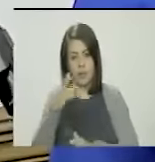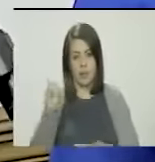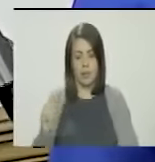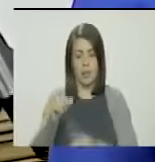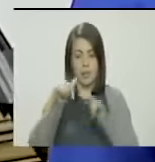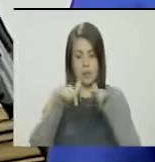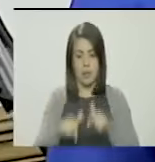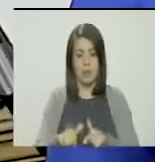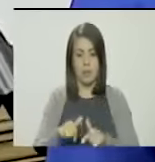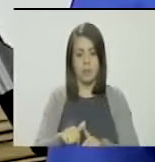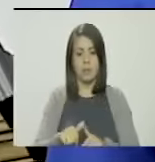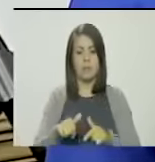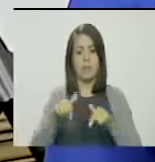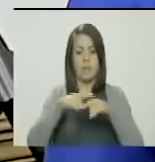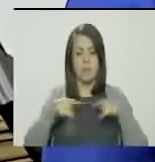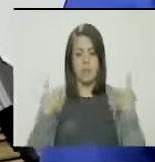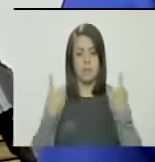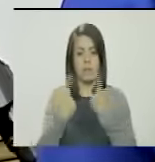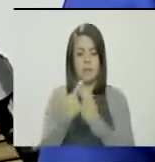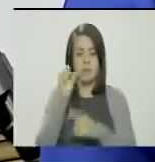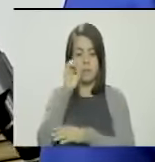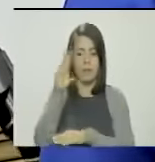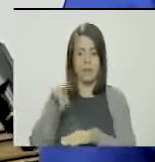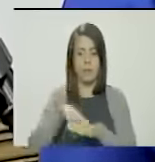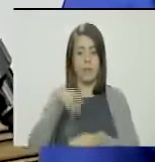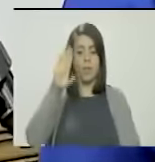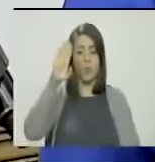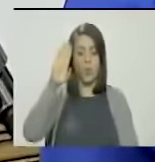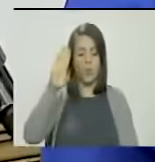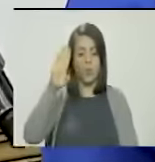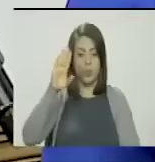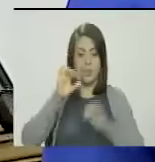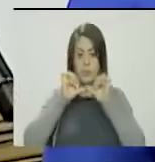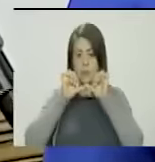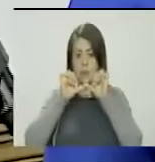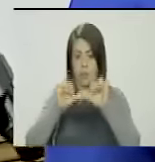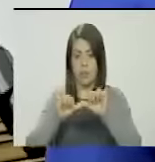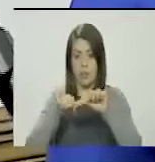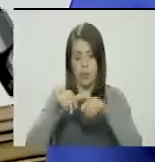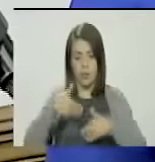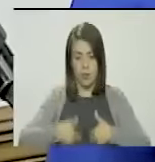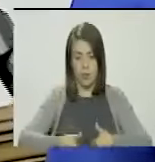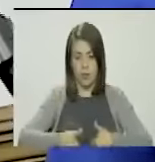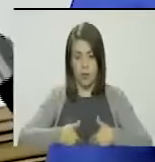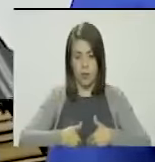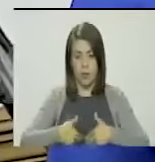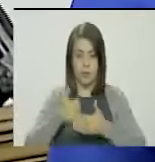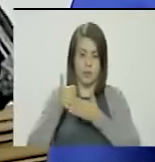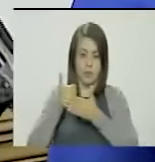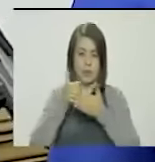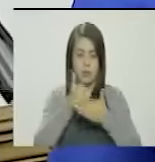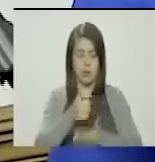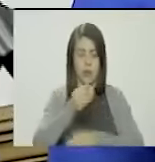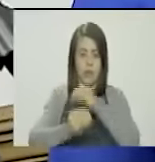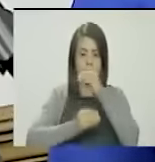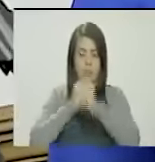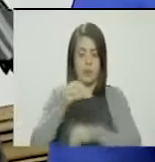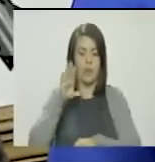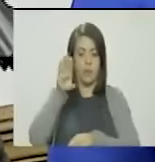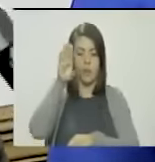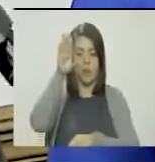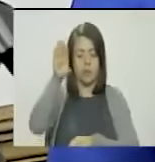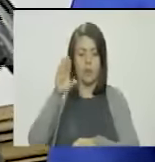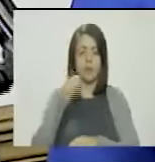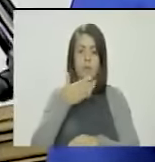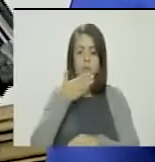2020 este recinto sagrado. Juro que continuaremos en esta lucha colaborando en la construcción del futuro